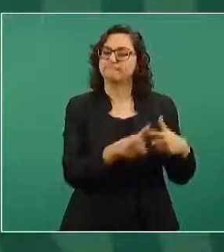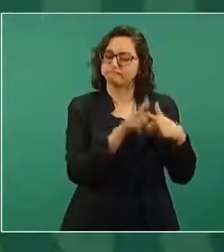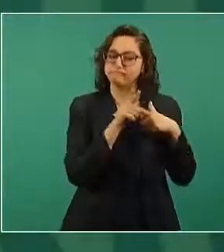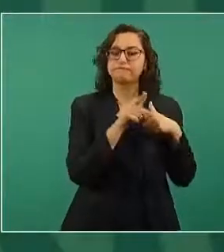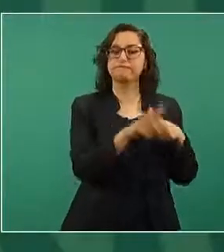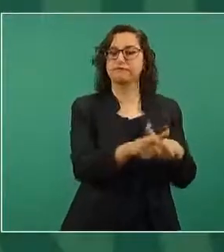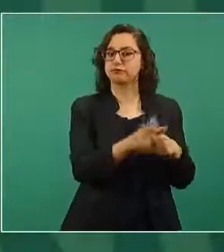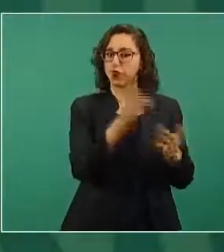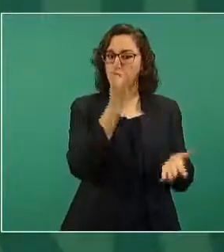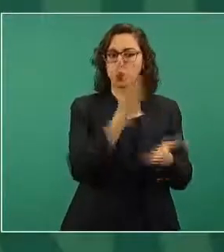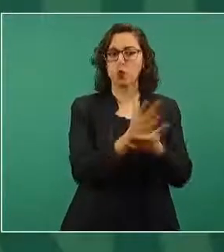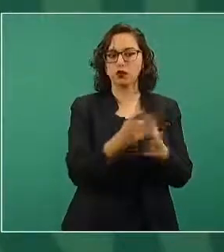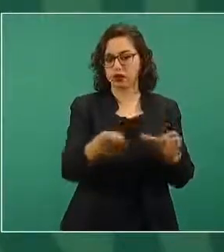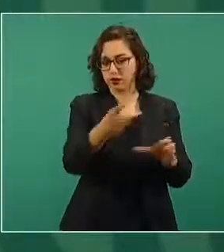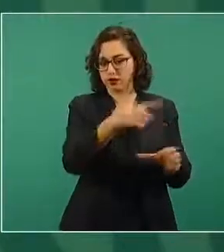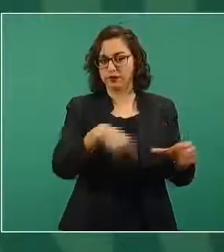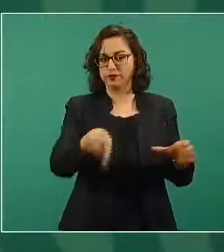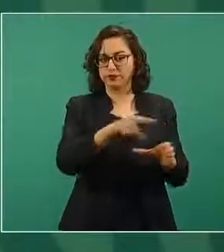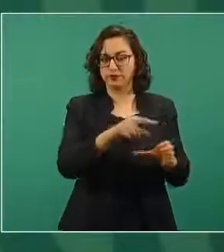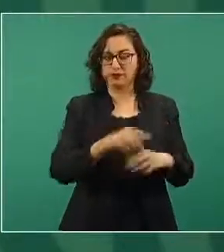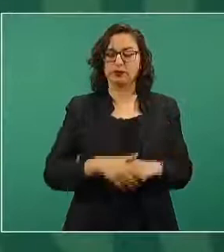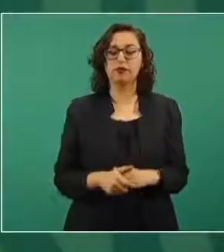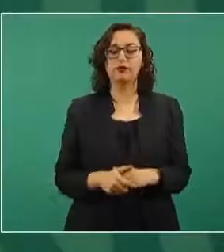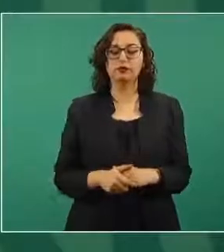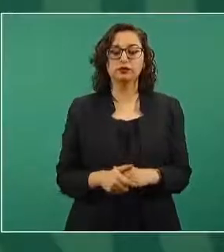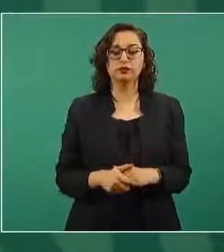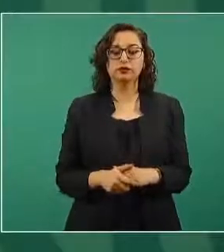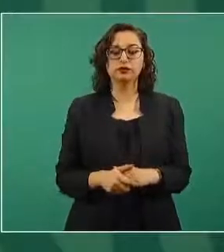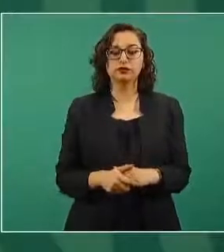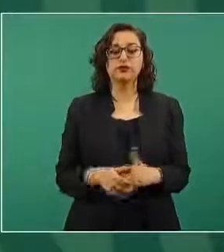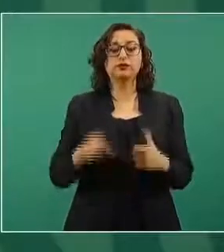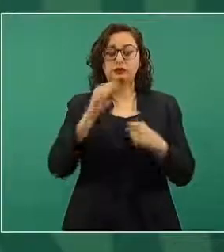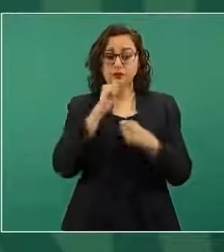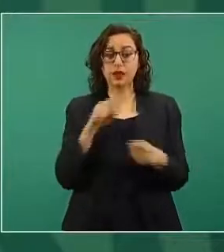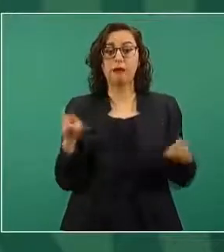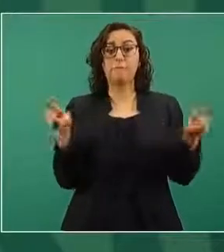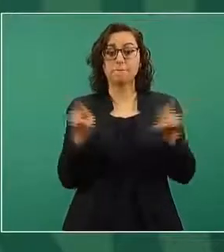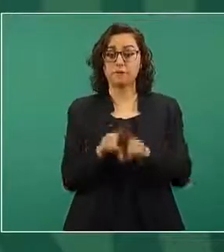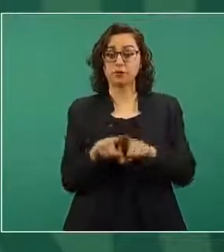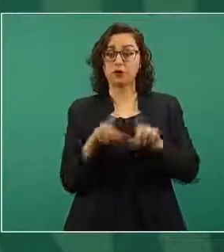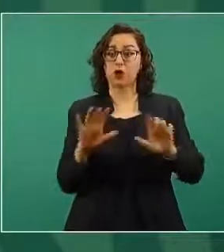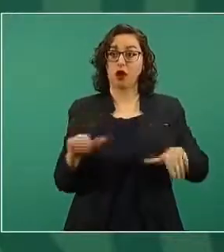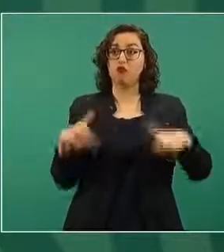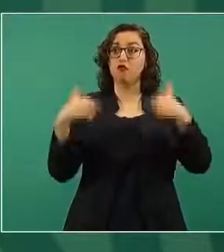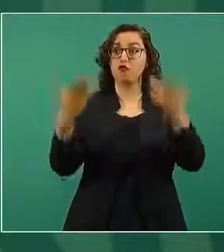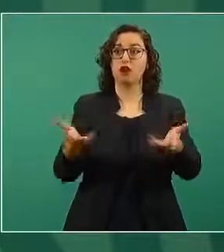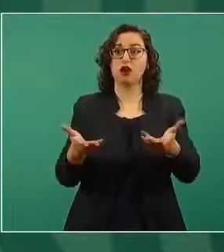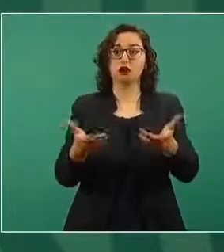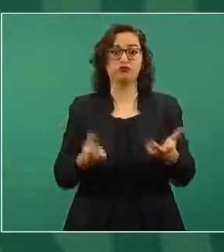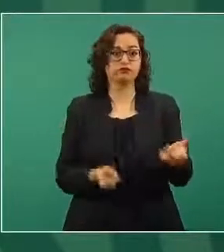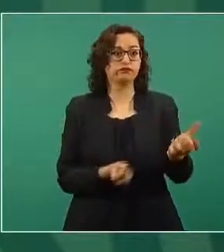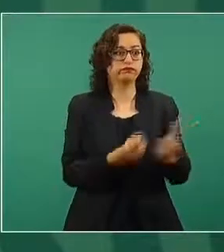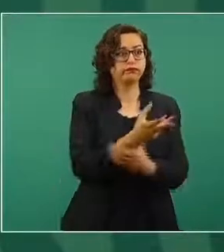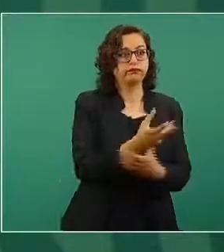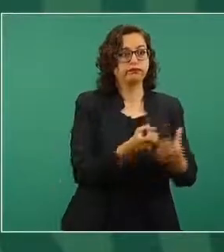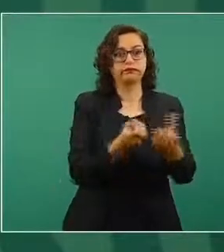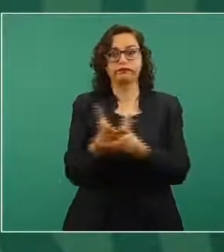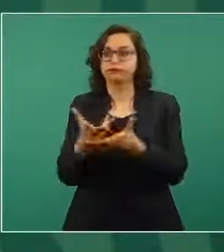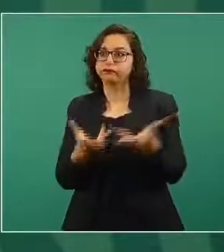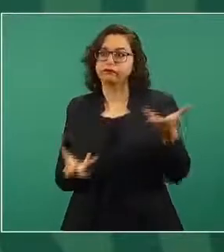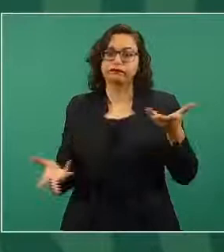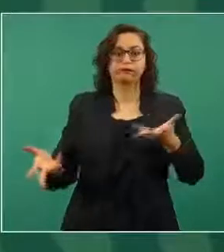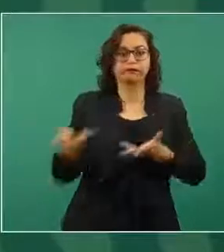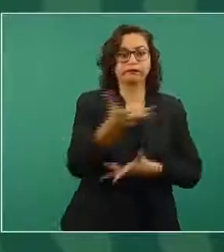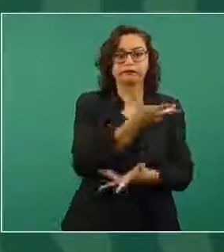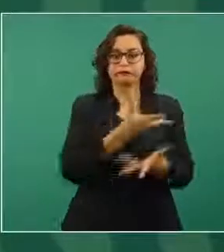por último también las recomendaciones para disminuir la movilidad en el espacio público, en aquellos espacios